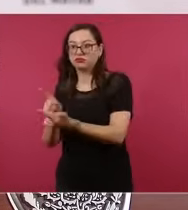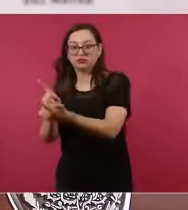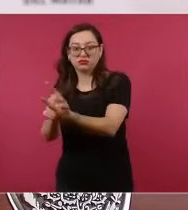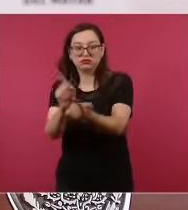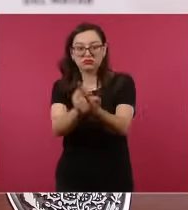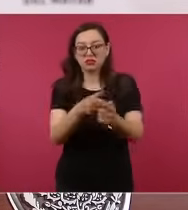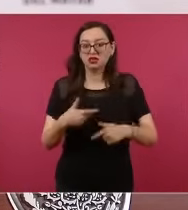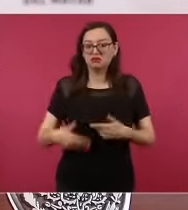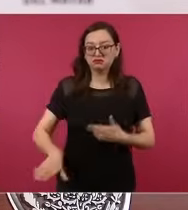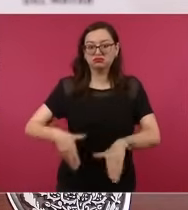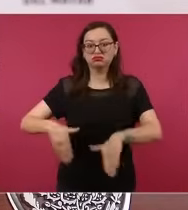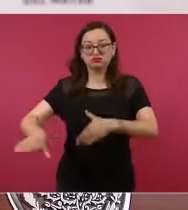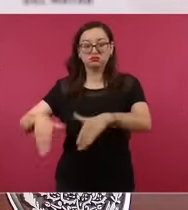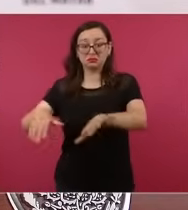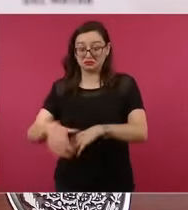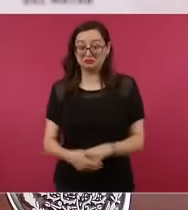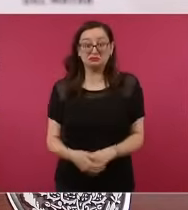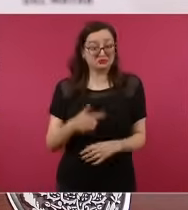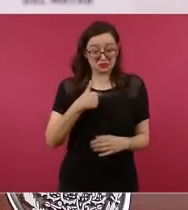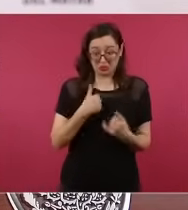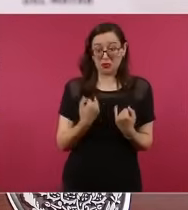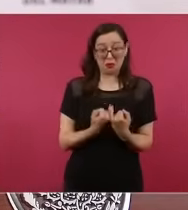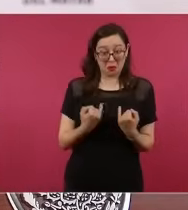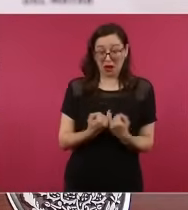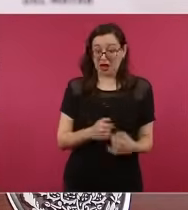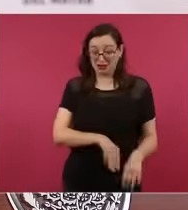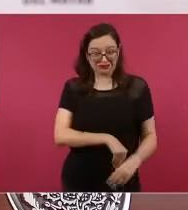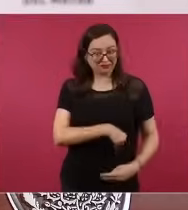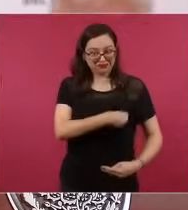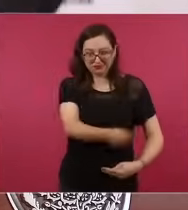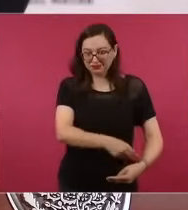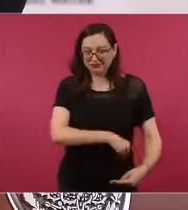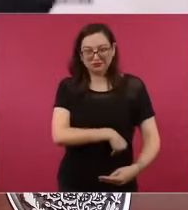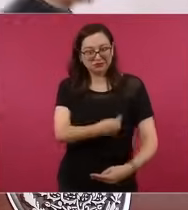Y hablábamos de eso, de cuando llegaban